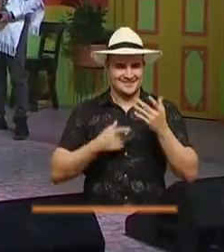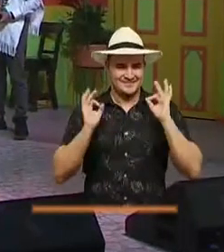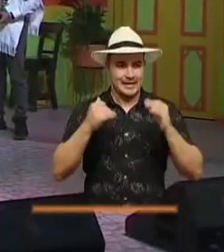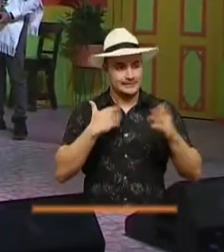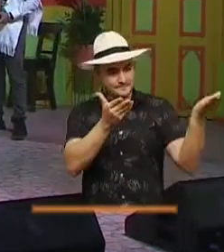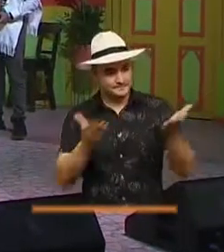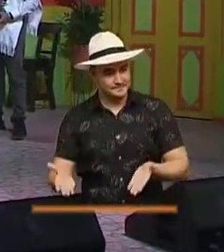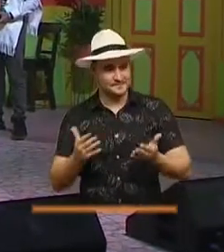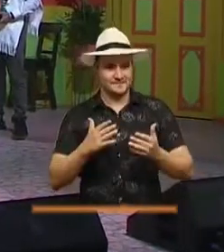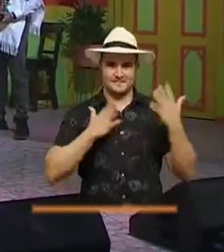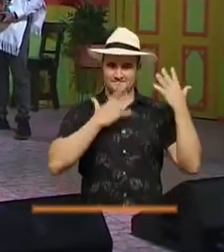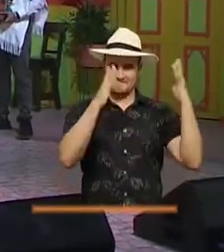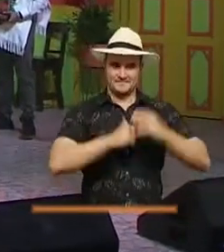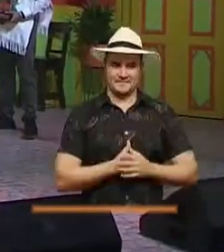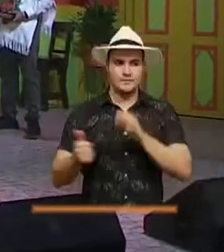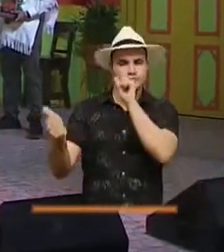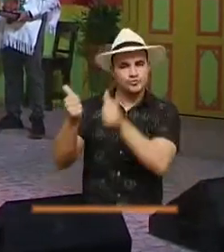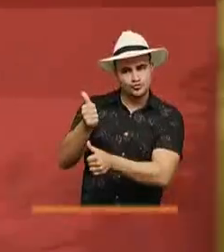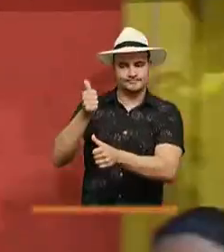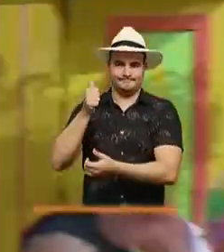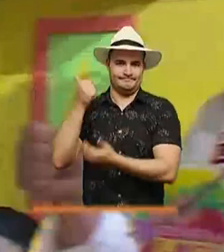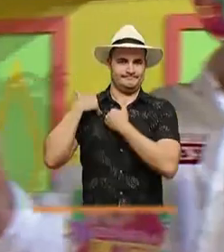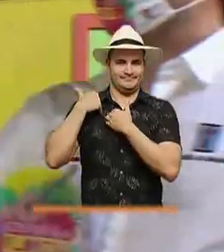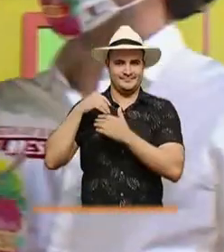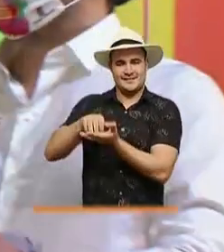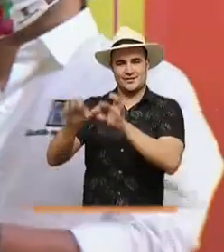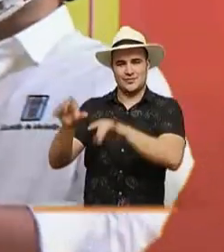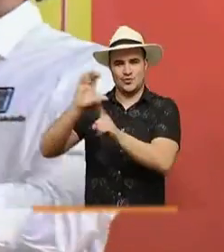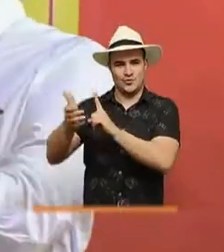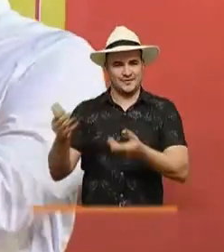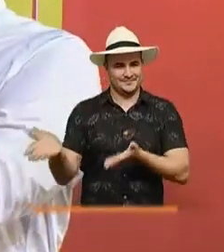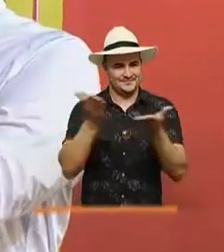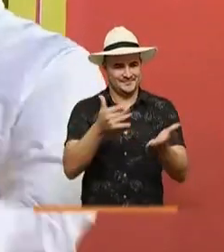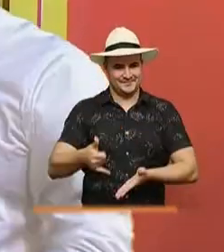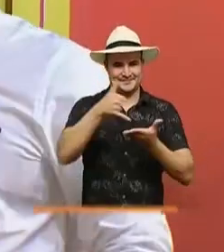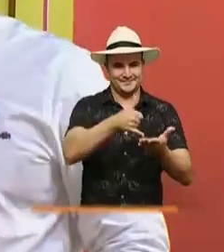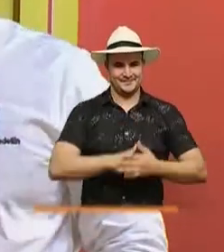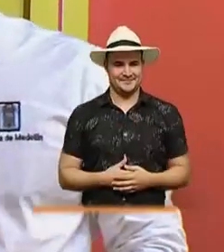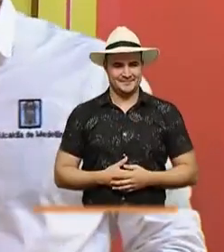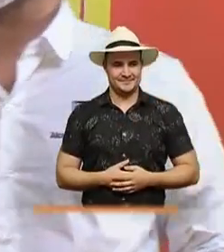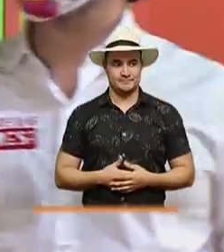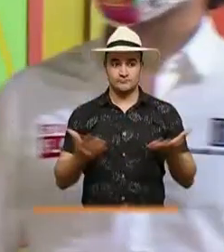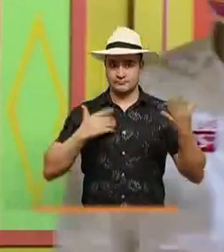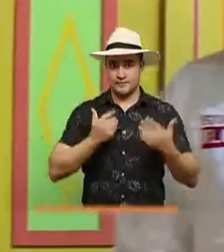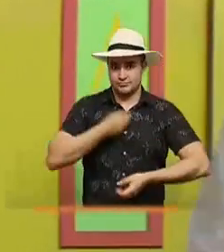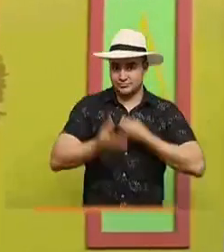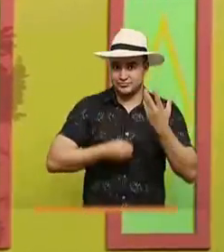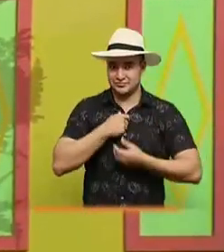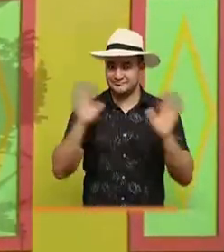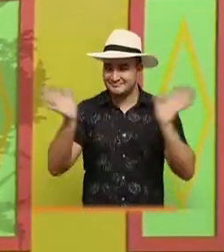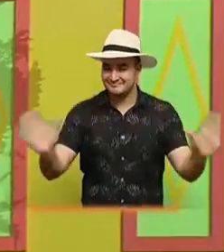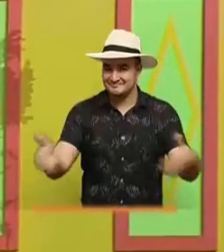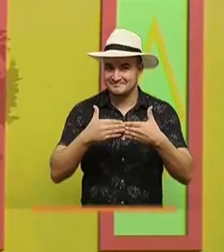Felicitaciones por aquí, el subsecretario le entrega entonces el premio. Lógicamente, la trova de despedida. Claro que sí.